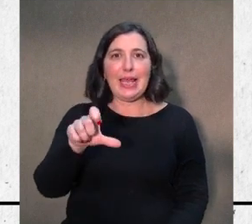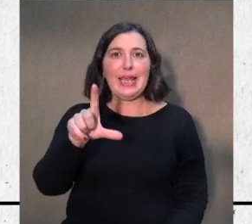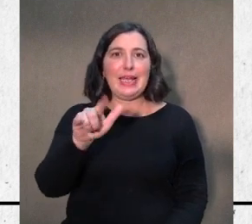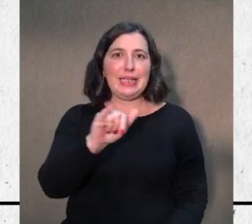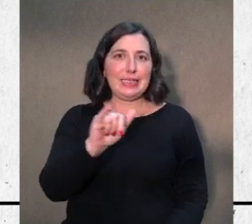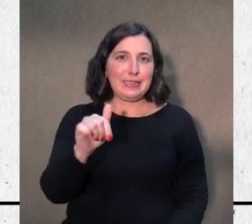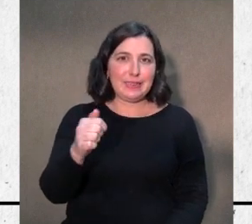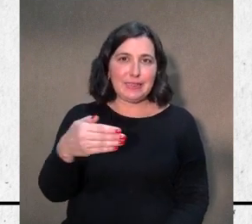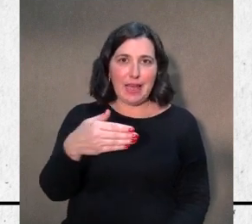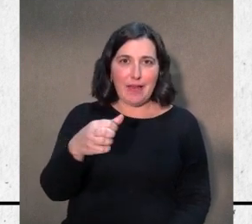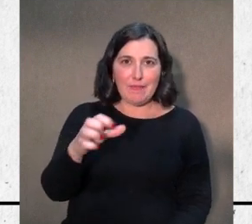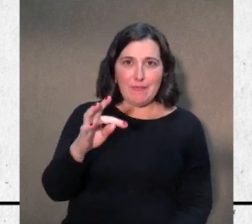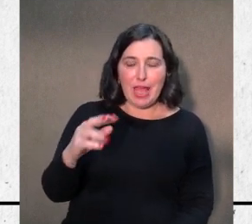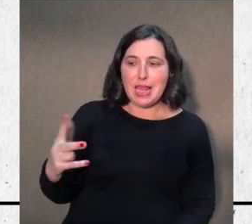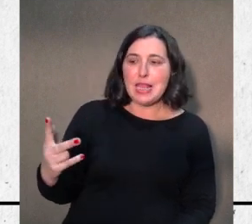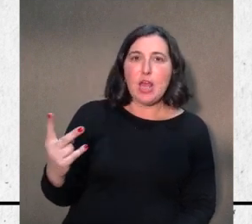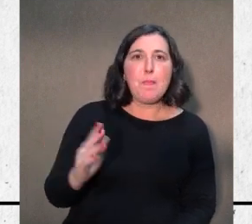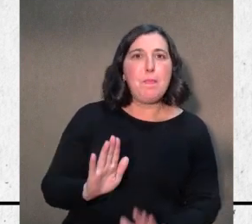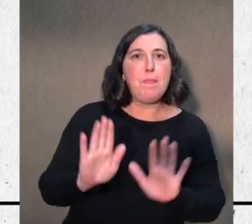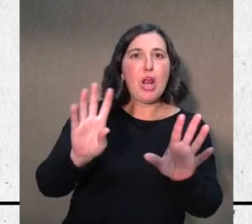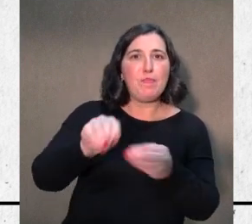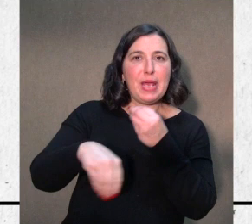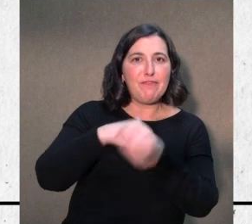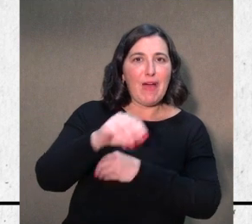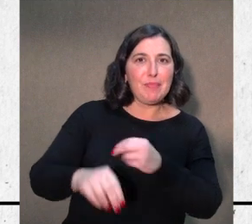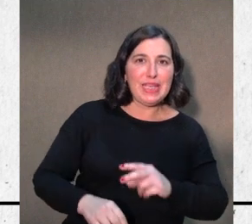y qué anécdotas quisieran compartir con nosotros?